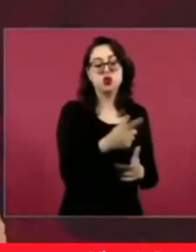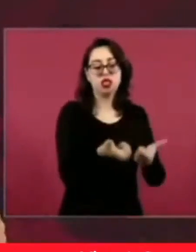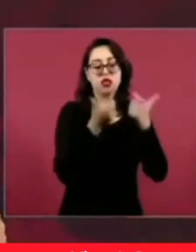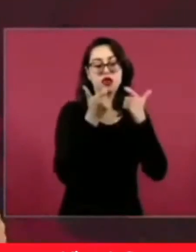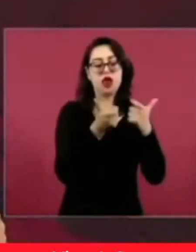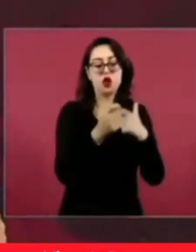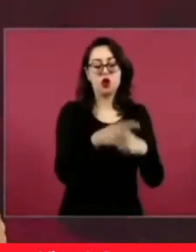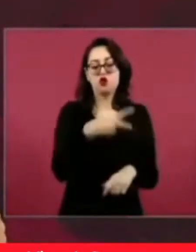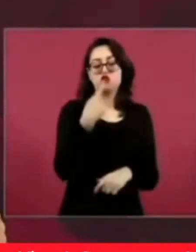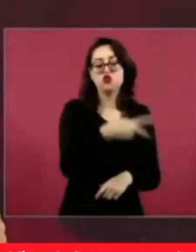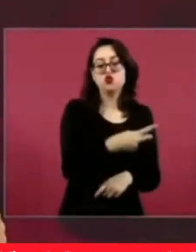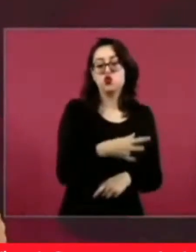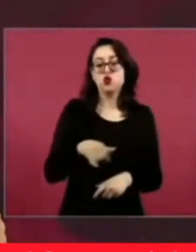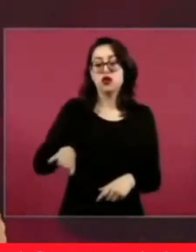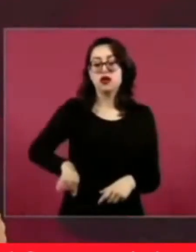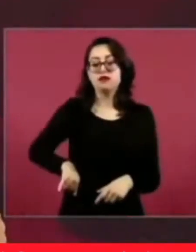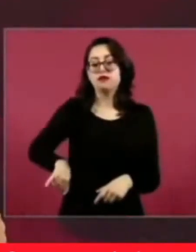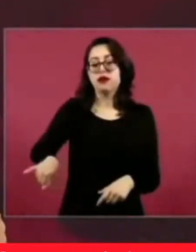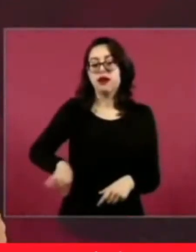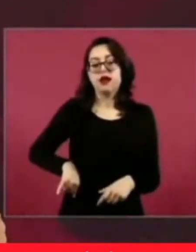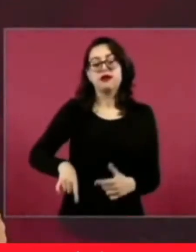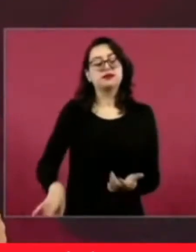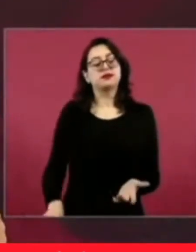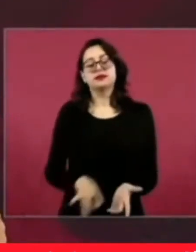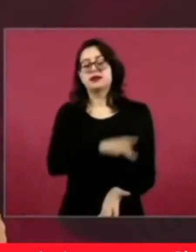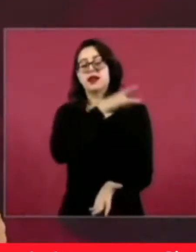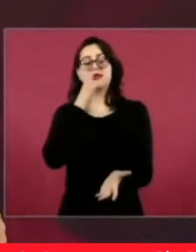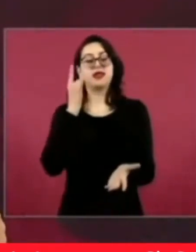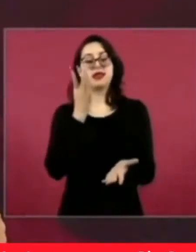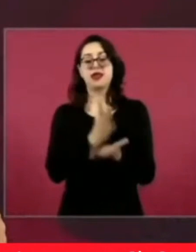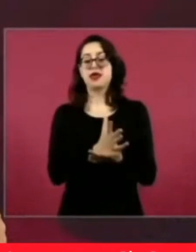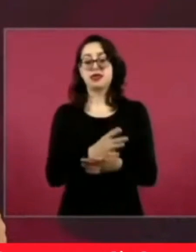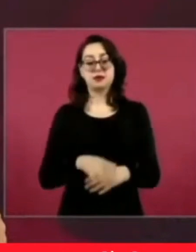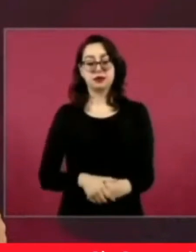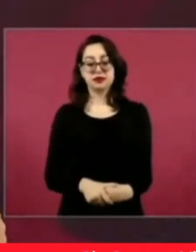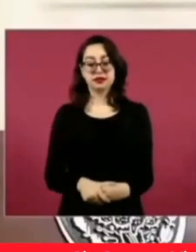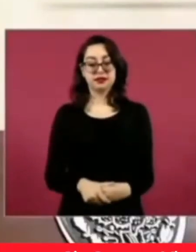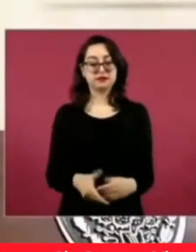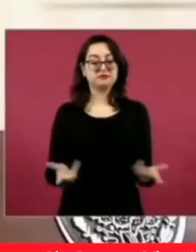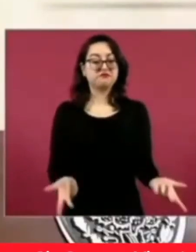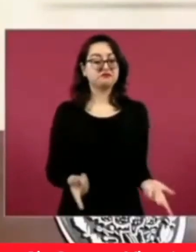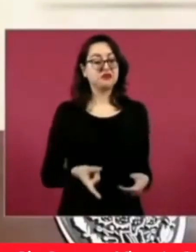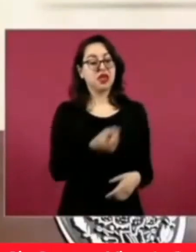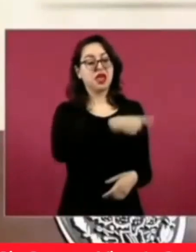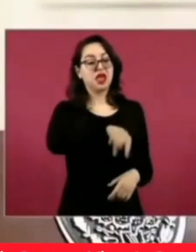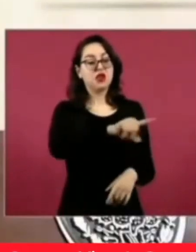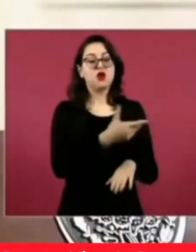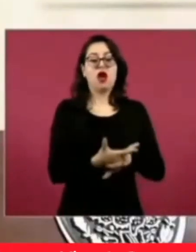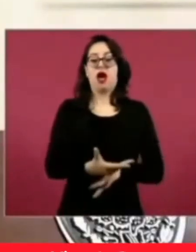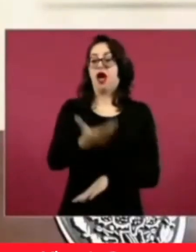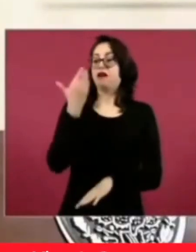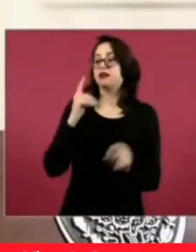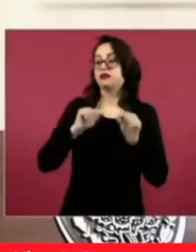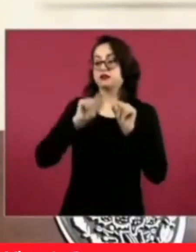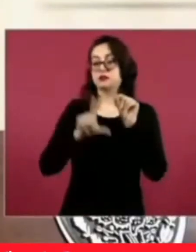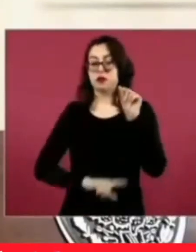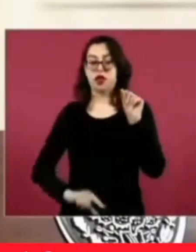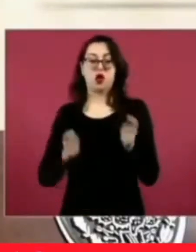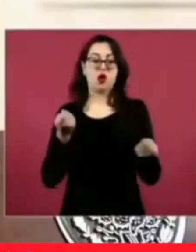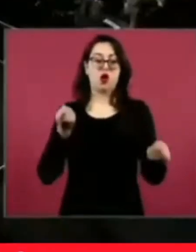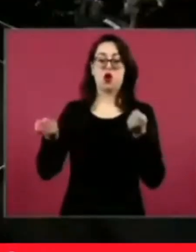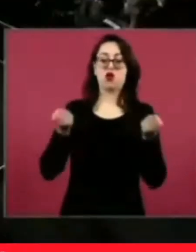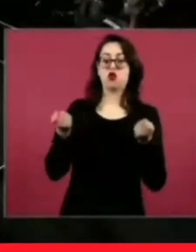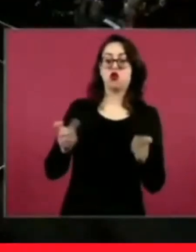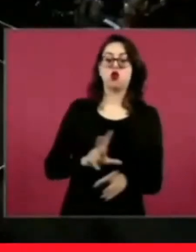Los que antes se sentían los dueños de México, ¿no? Porque